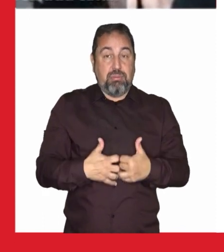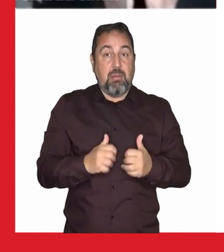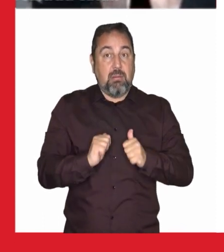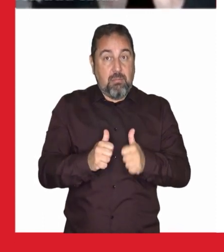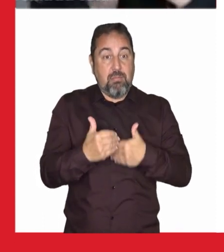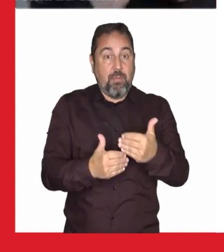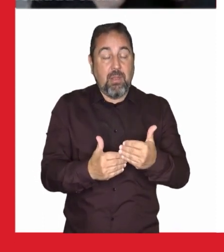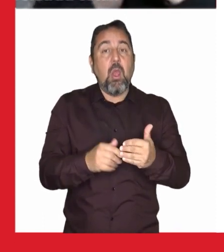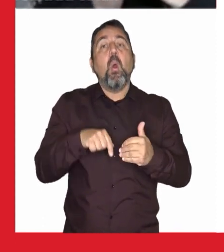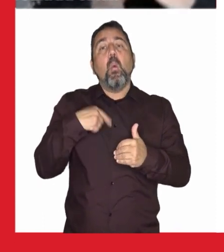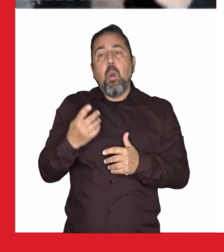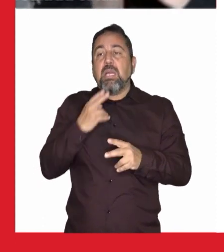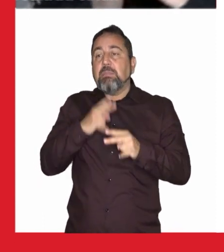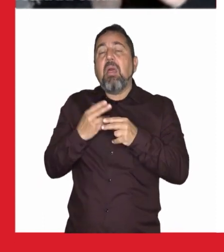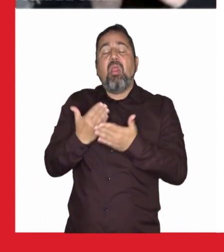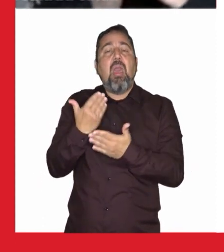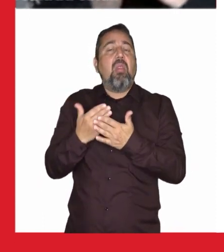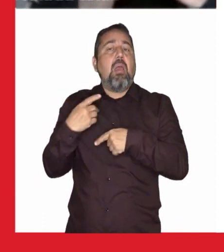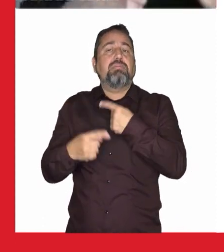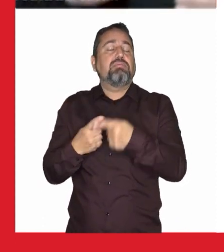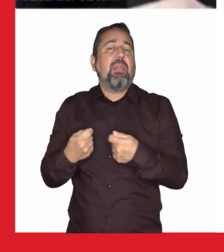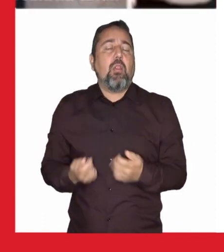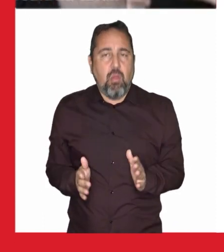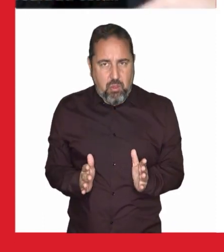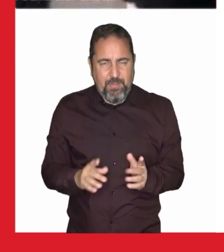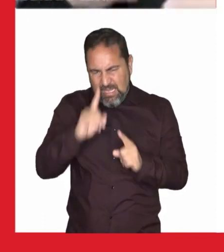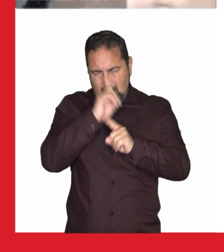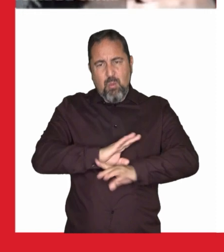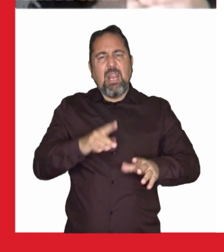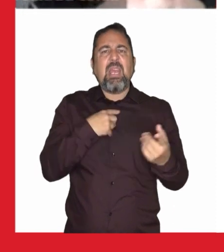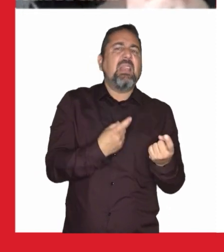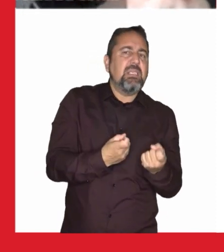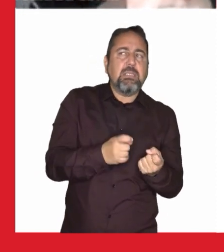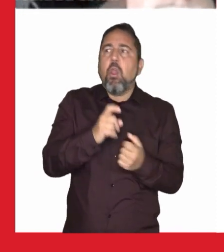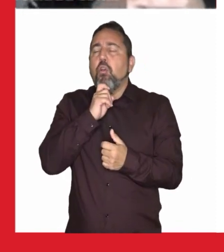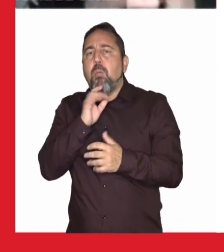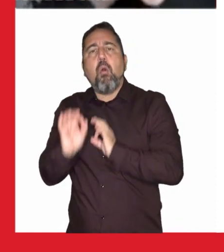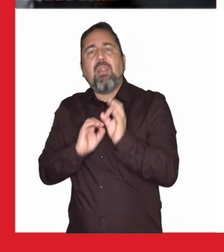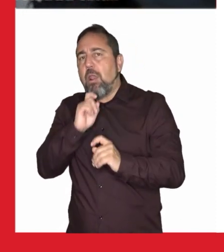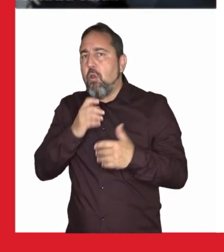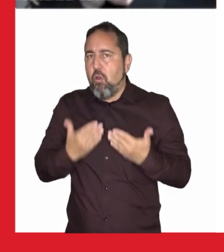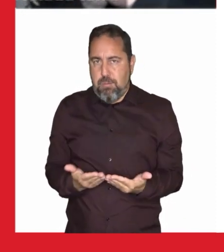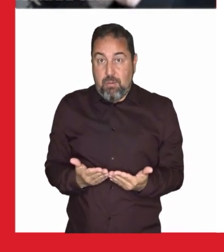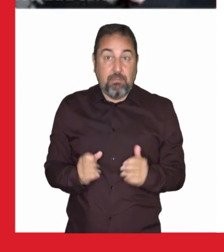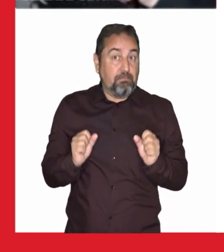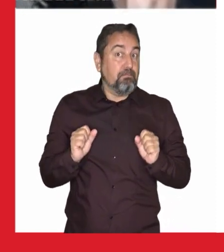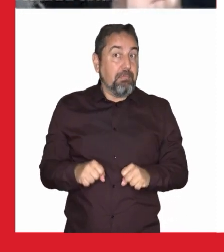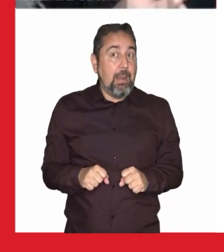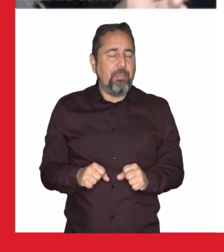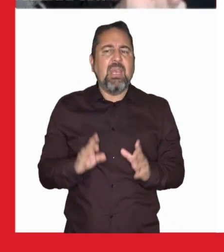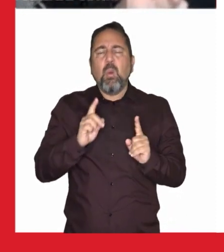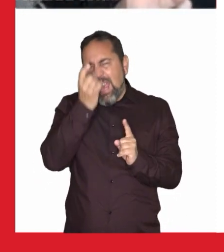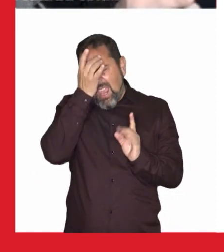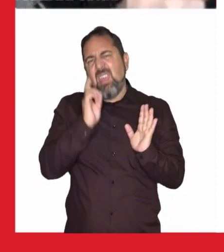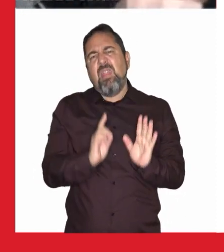necesitar, tanto en el momento de arranque como luego ya lo que va a ser el día a día de tu negocio. Tienes que tener muy claro los que necesitas y cómo